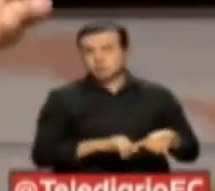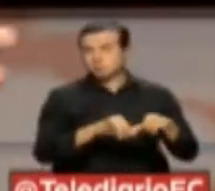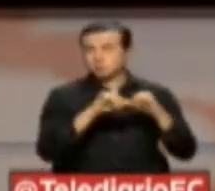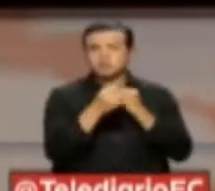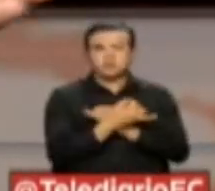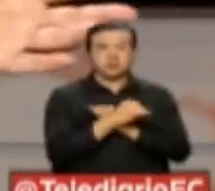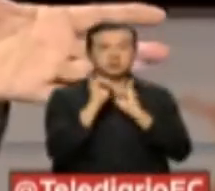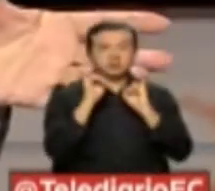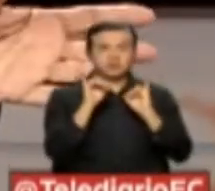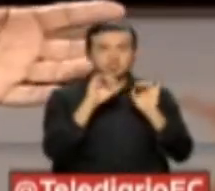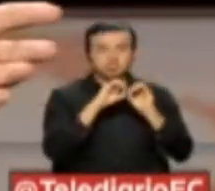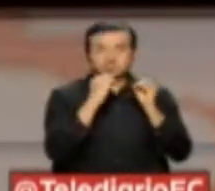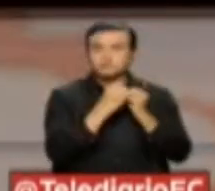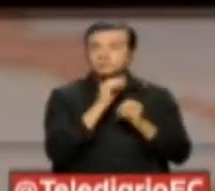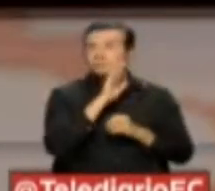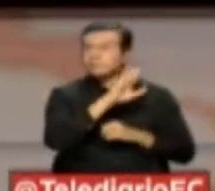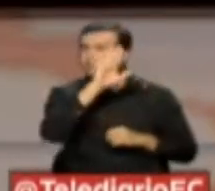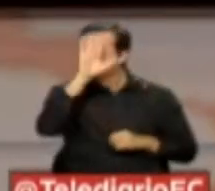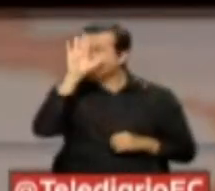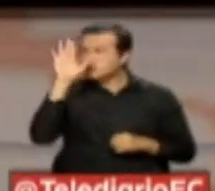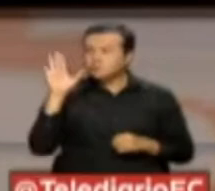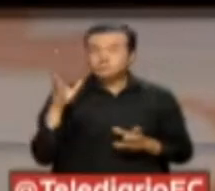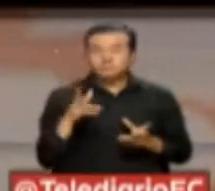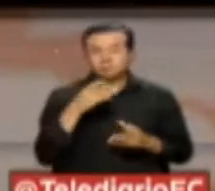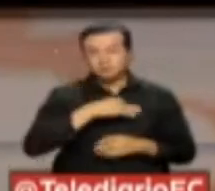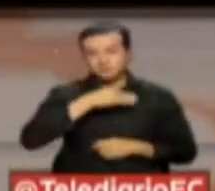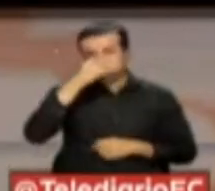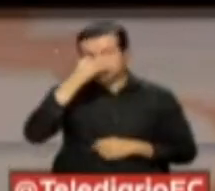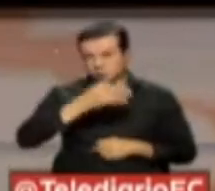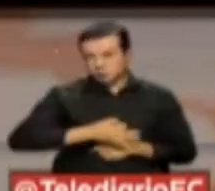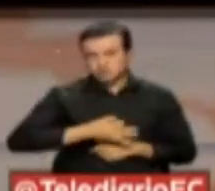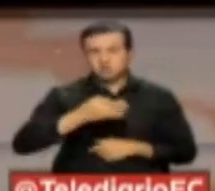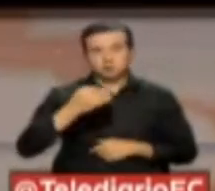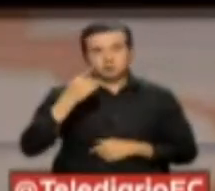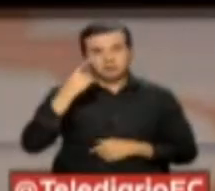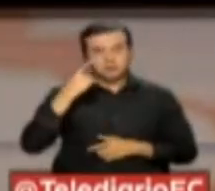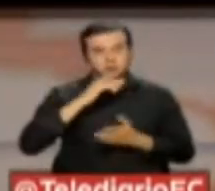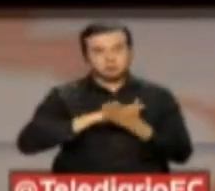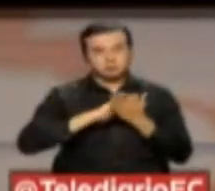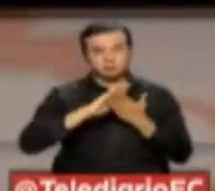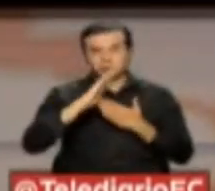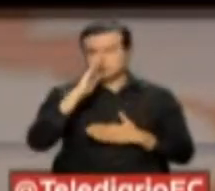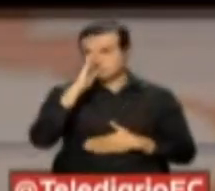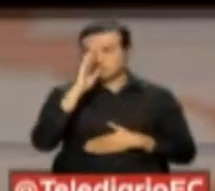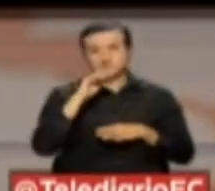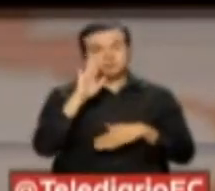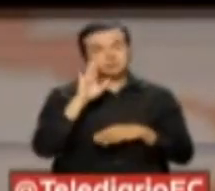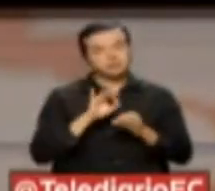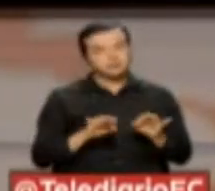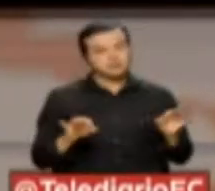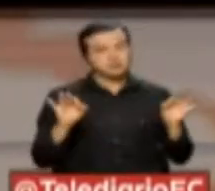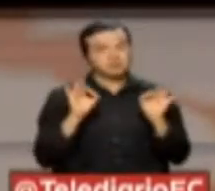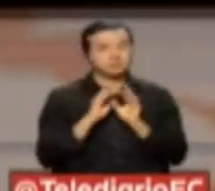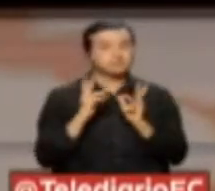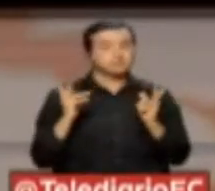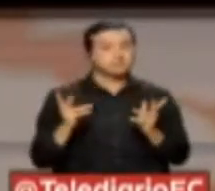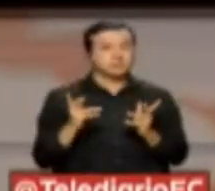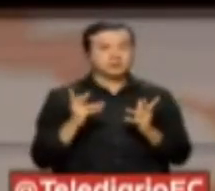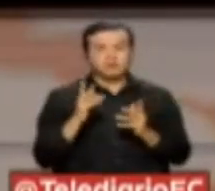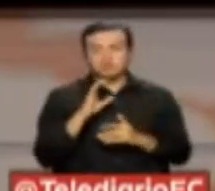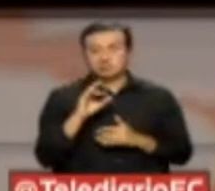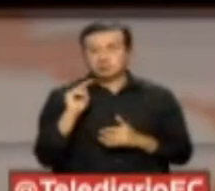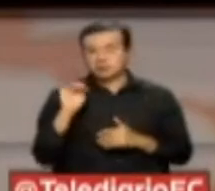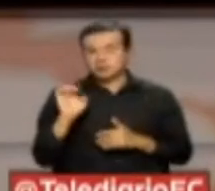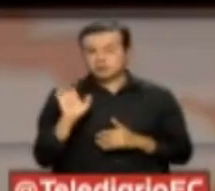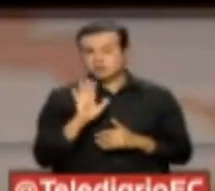independencia en estos organismos lograr ética lograr probidad que es lo más lo más importante y que realmente tengamos de un cn